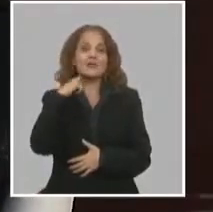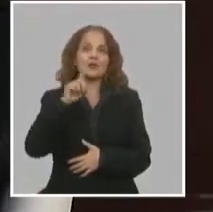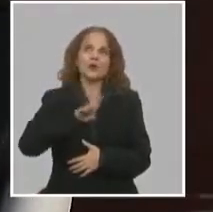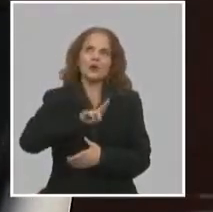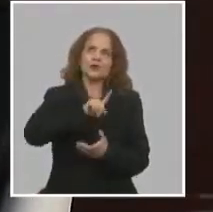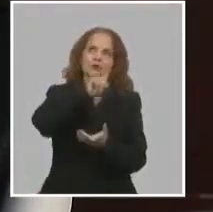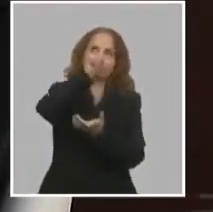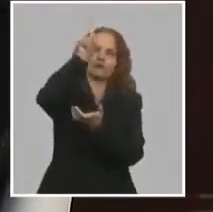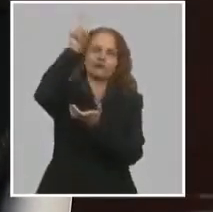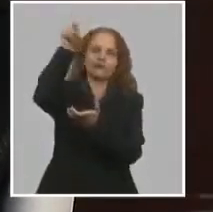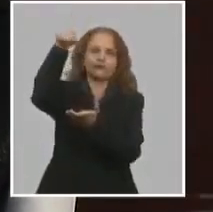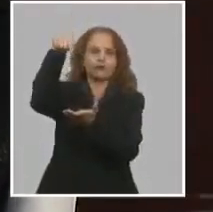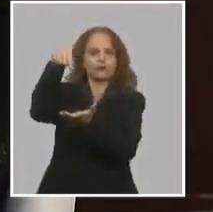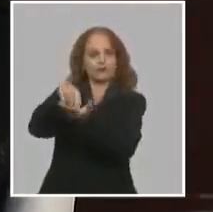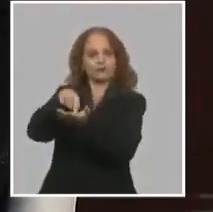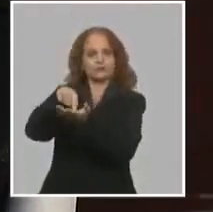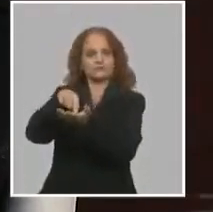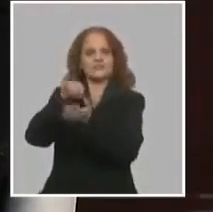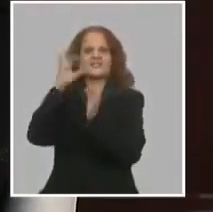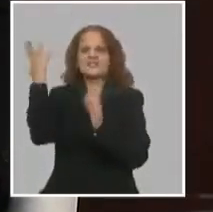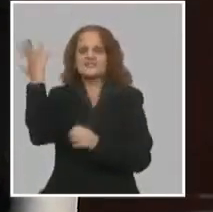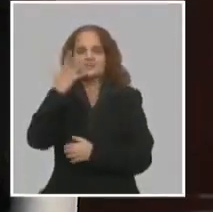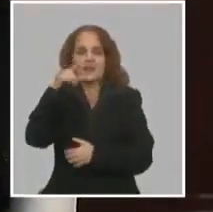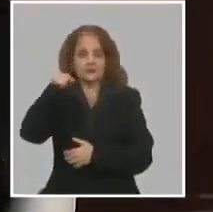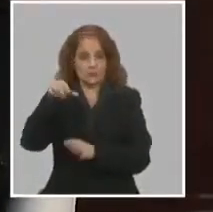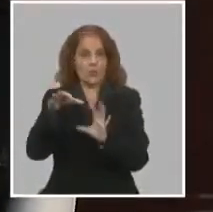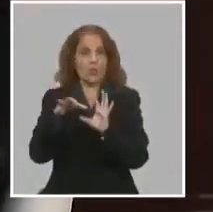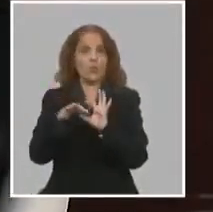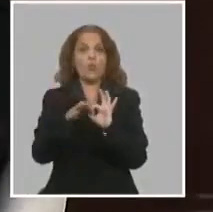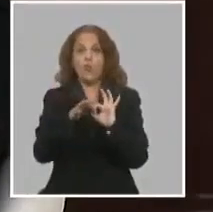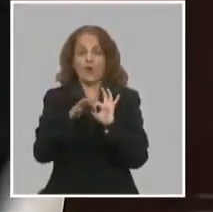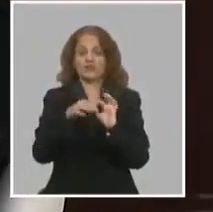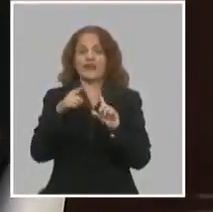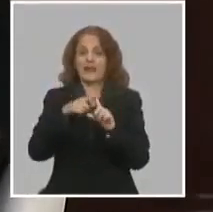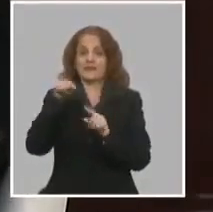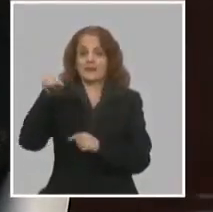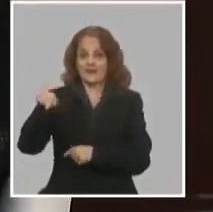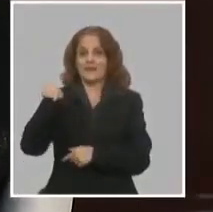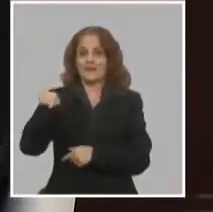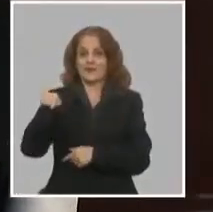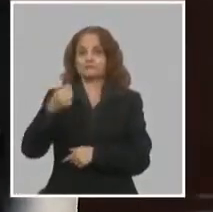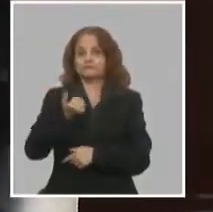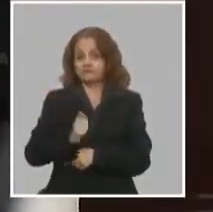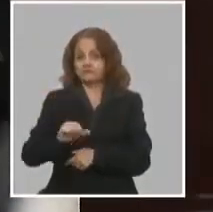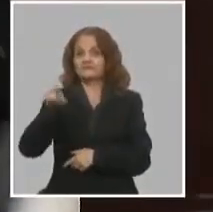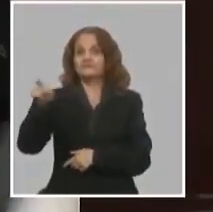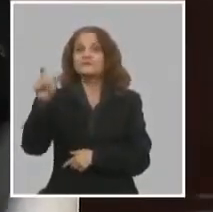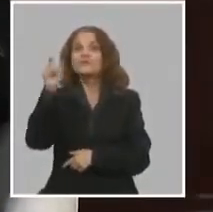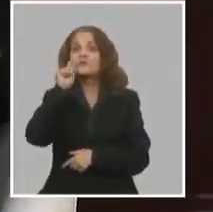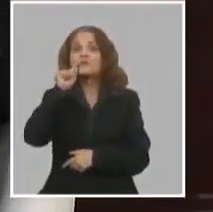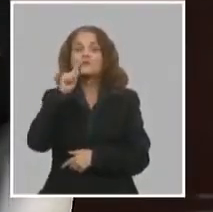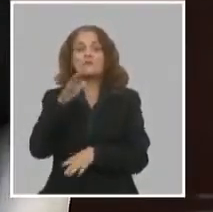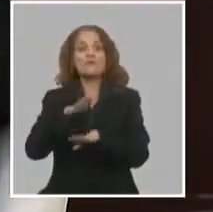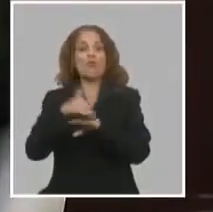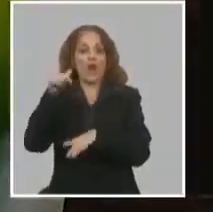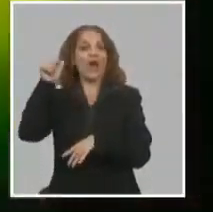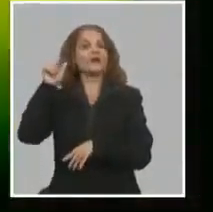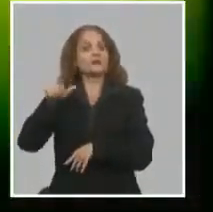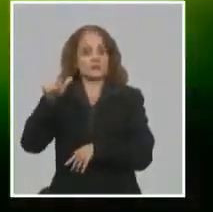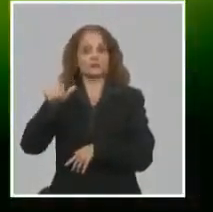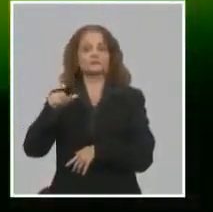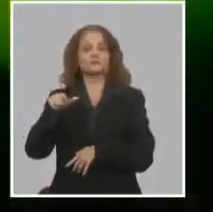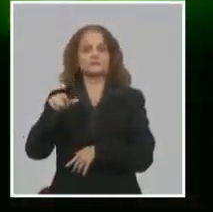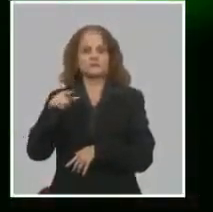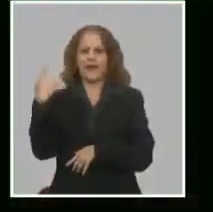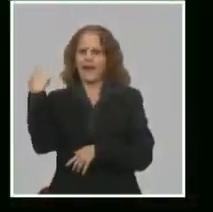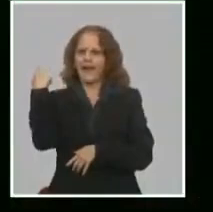cubano, un guantanamero, el único cubano, un mulato guantanamero de origen humilde, que desde su profesión